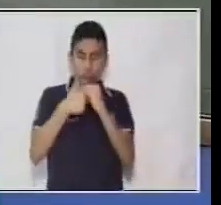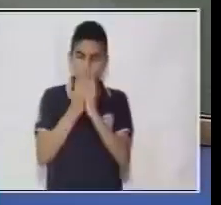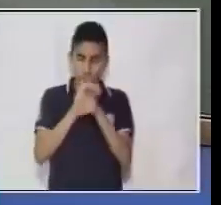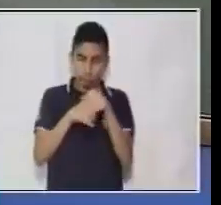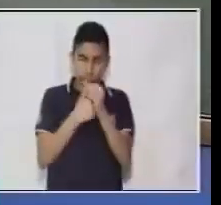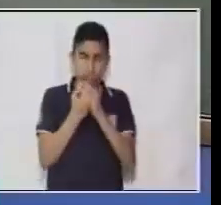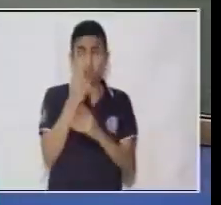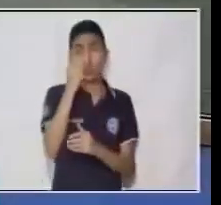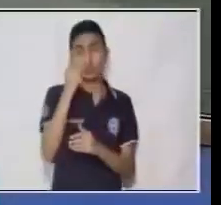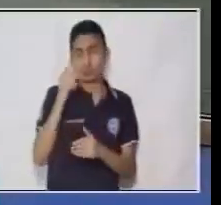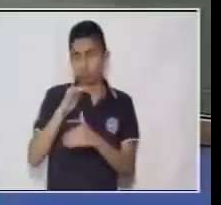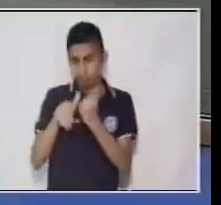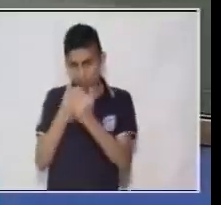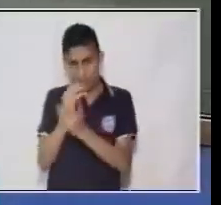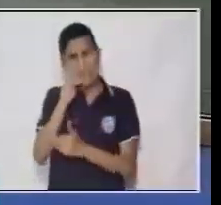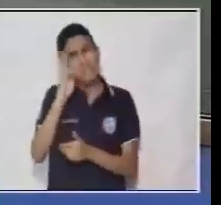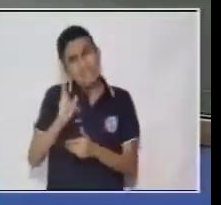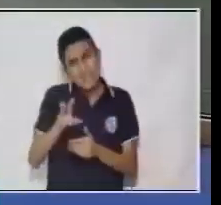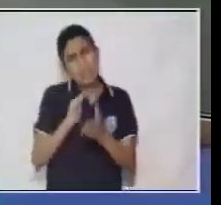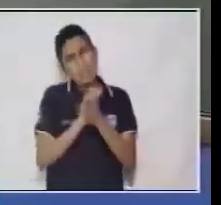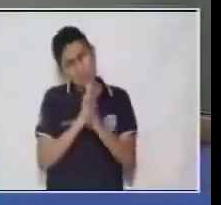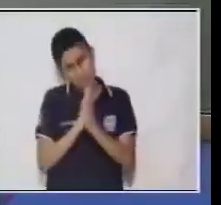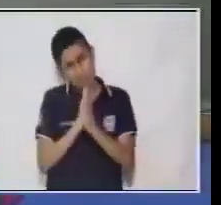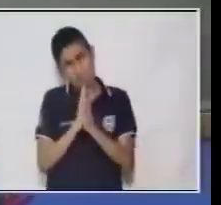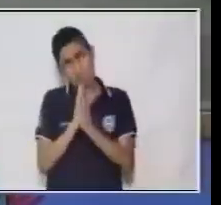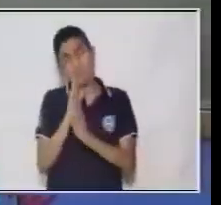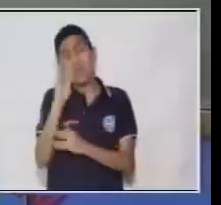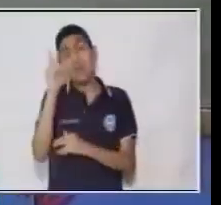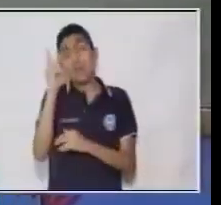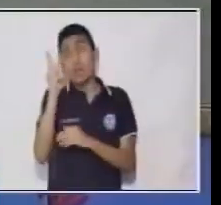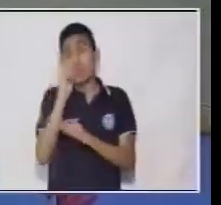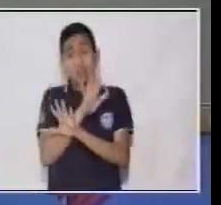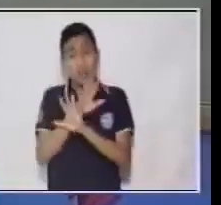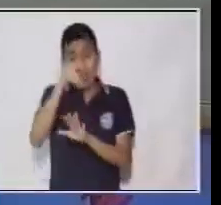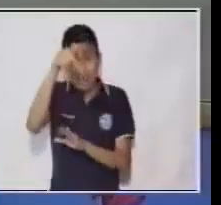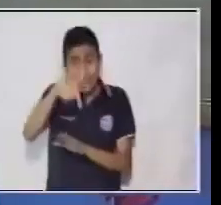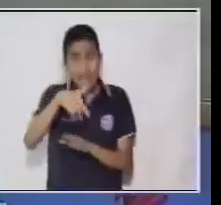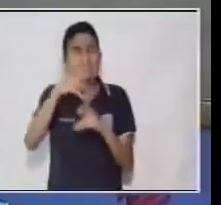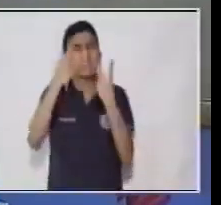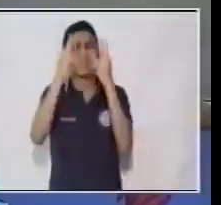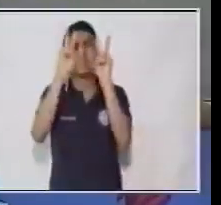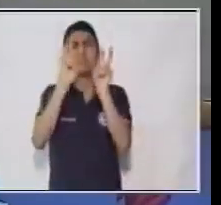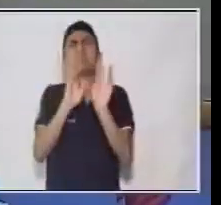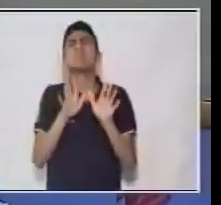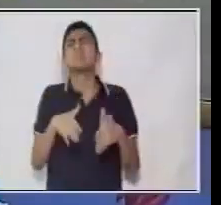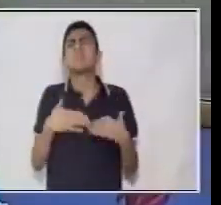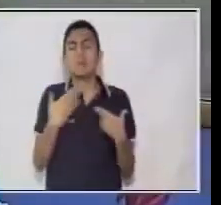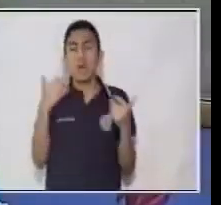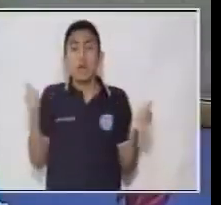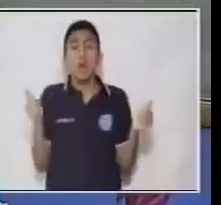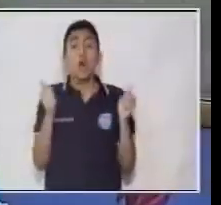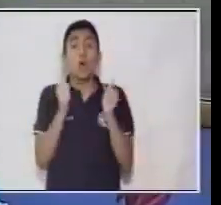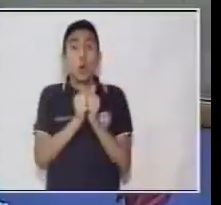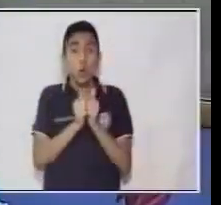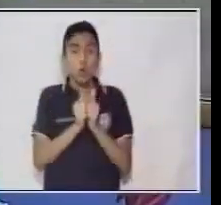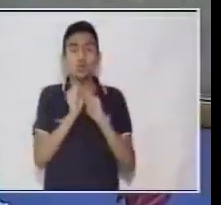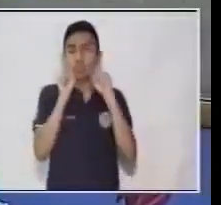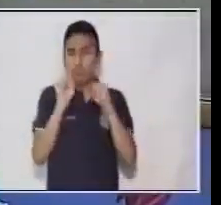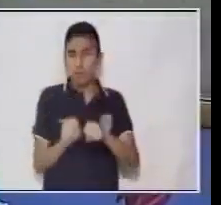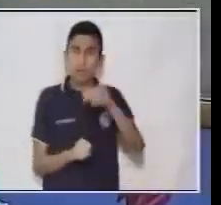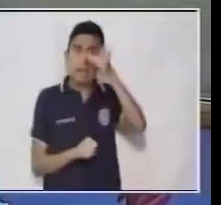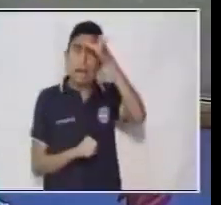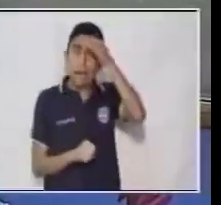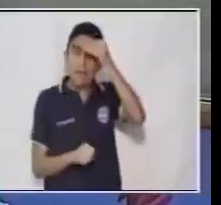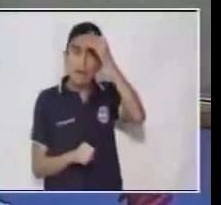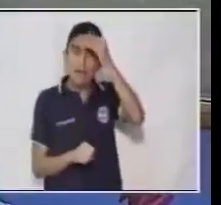manos con agua y con jabón, y que este es un espacio donde juntos